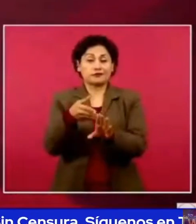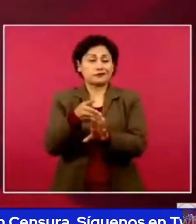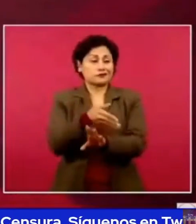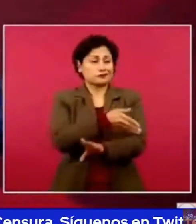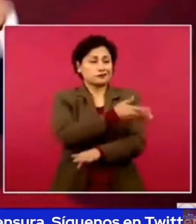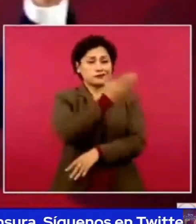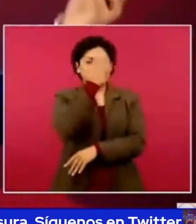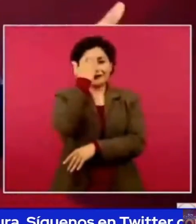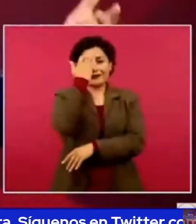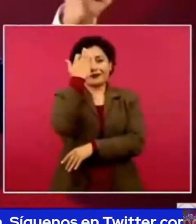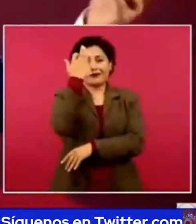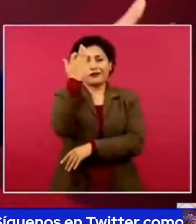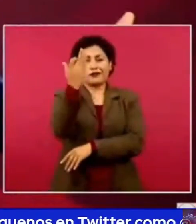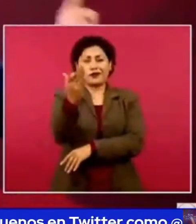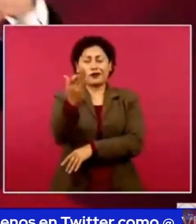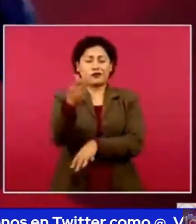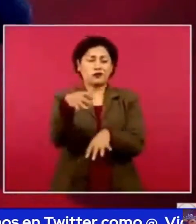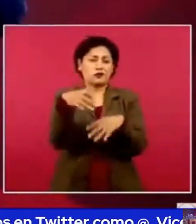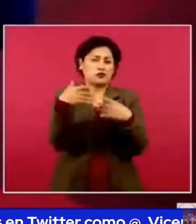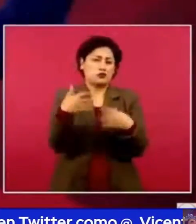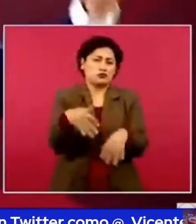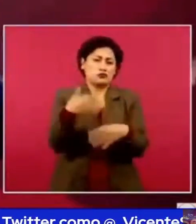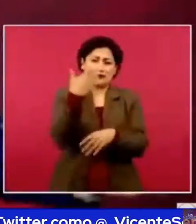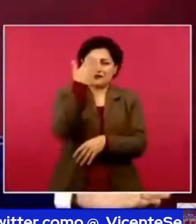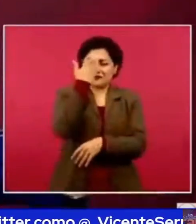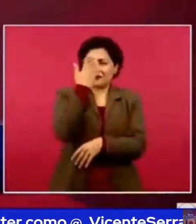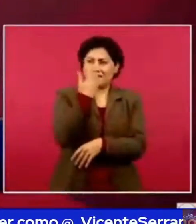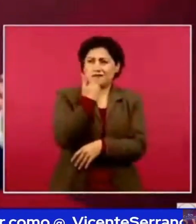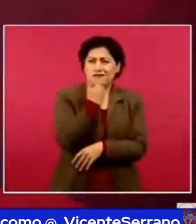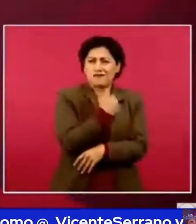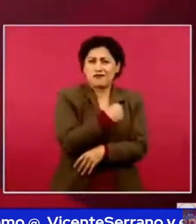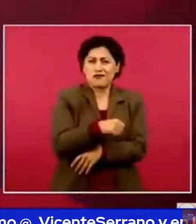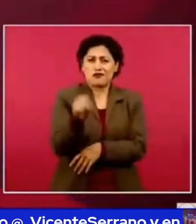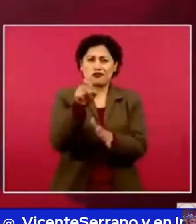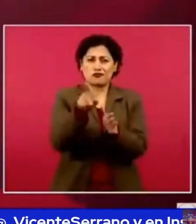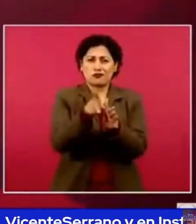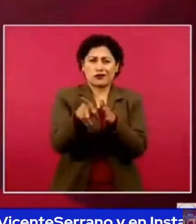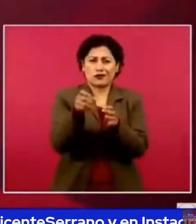fue una estrella del periodismo en circunstancias distintas,